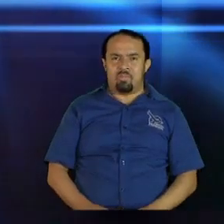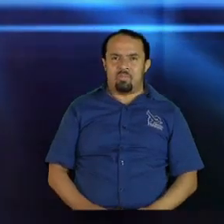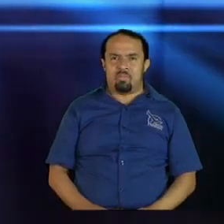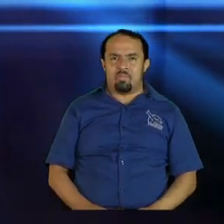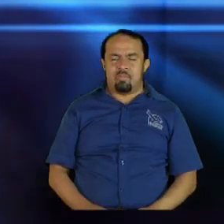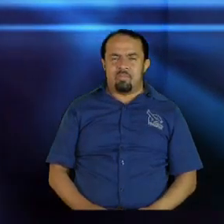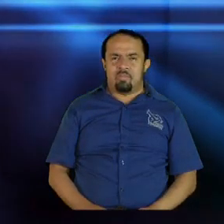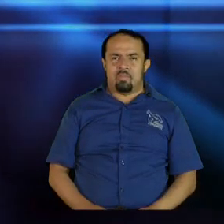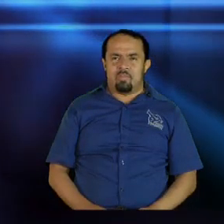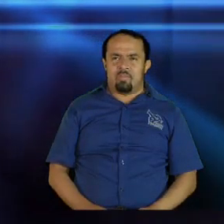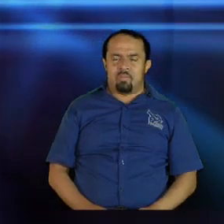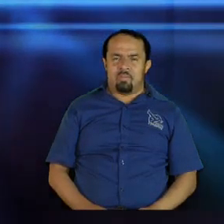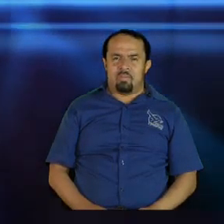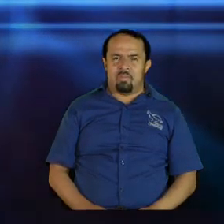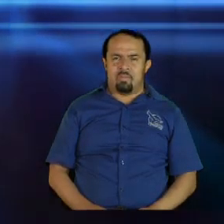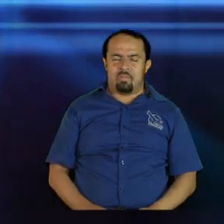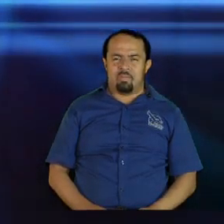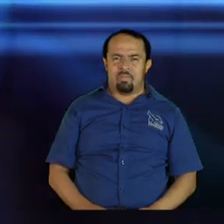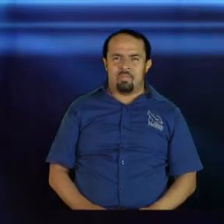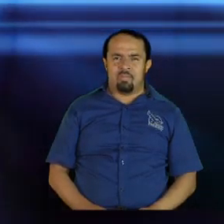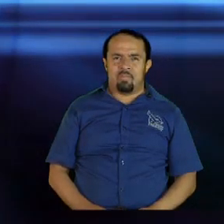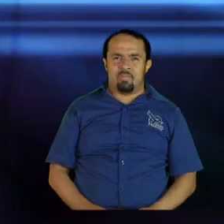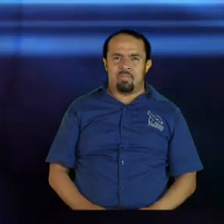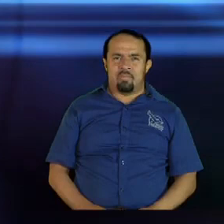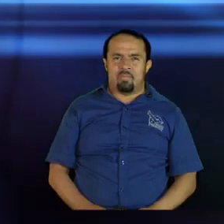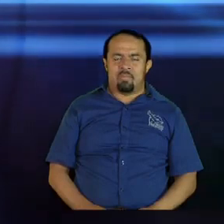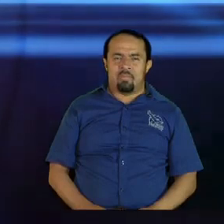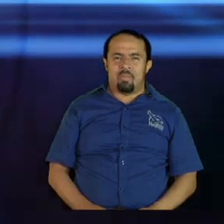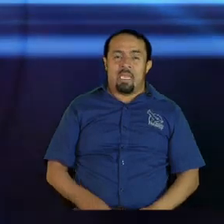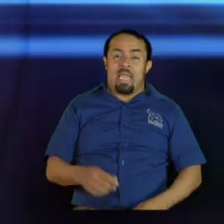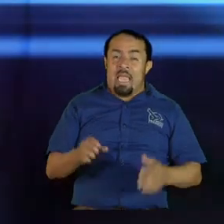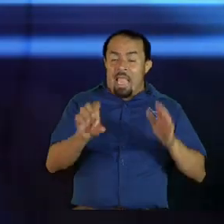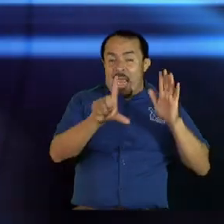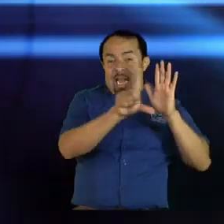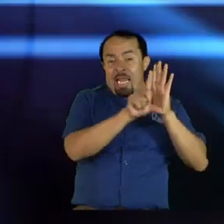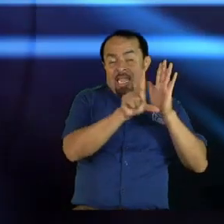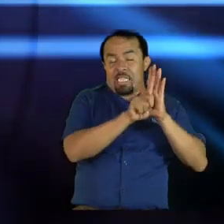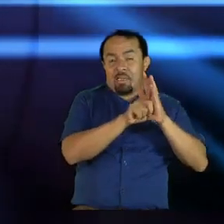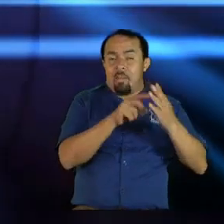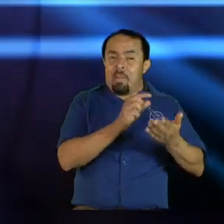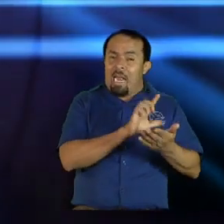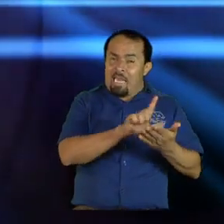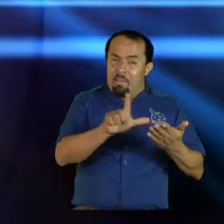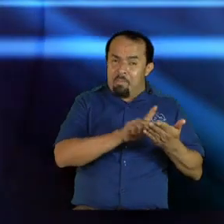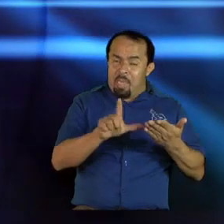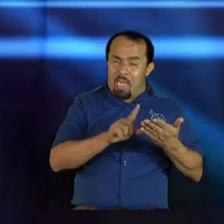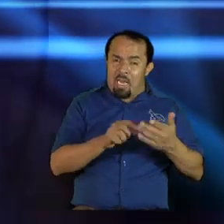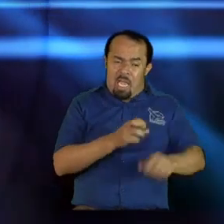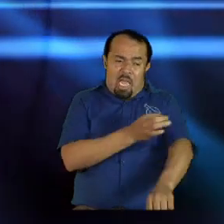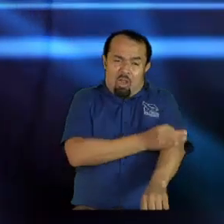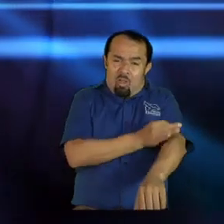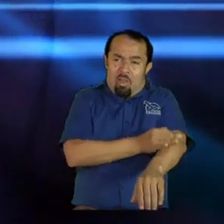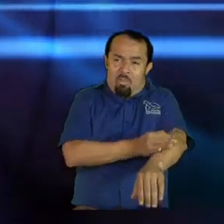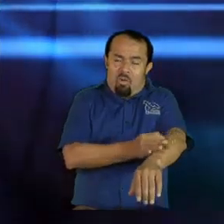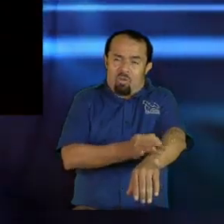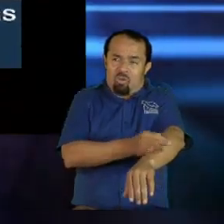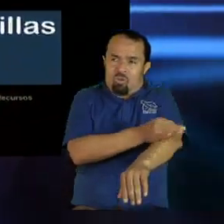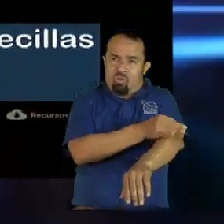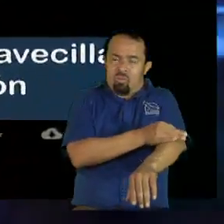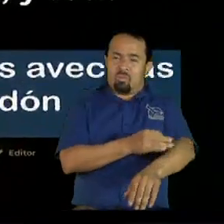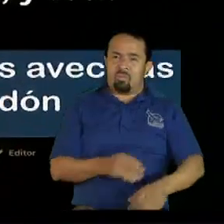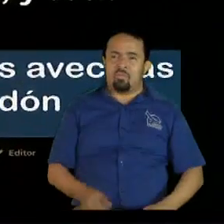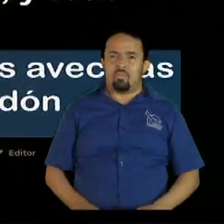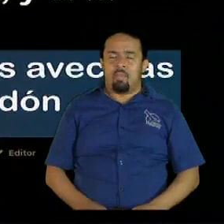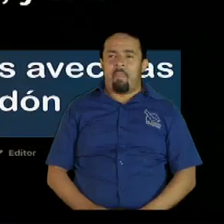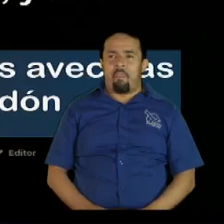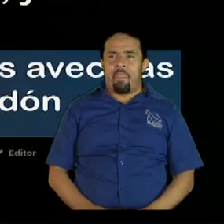Ah, dice que me tengo que caer, pero espérame un ratito. Leyes para limpiar a los leprosos. El Señor habló a Moisés diciendo, esta será la ley del